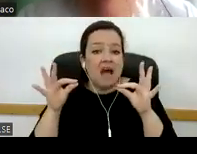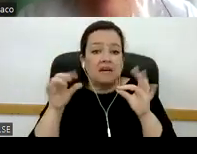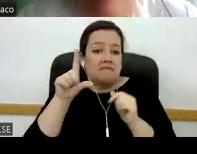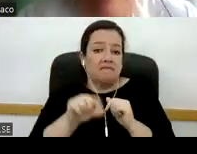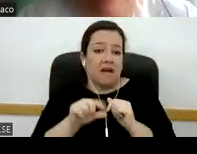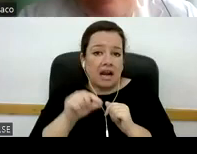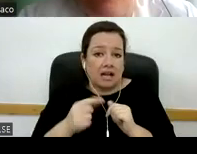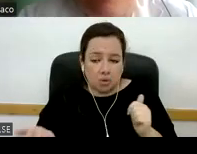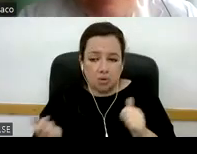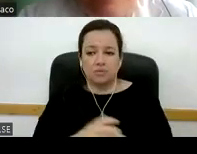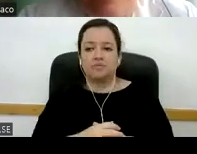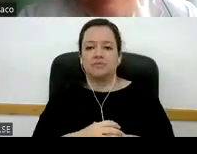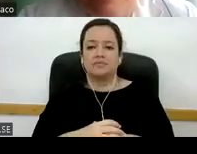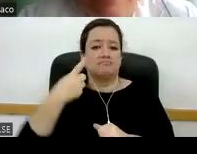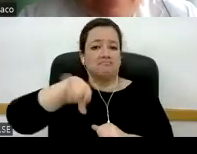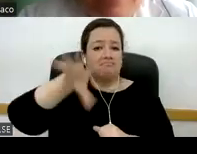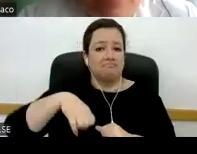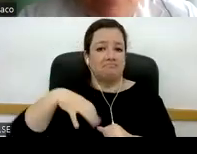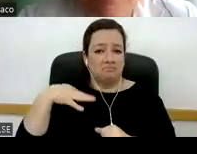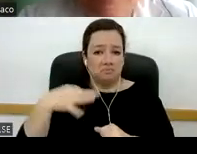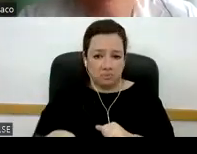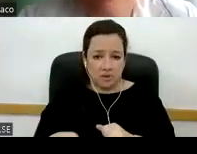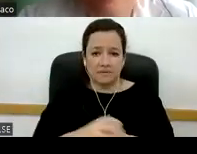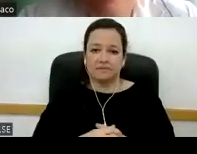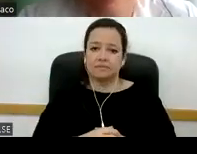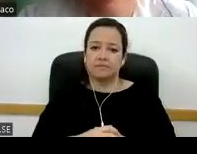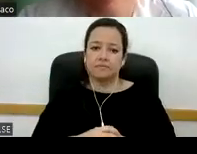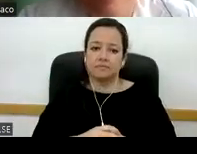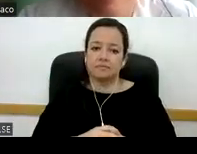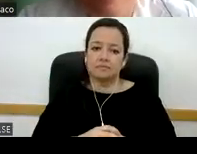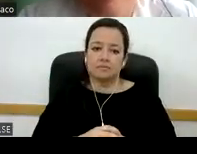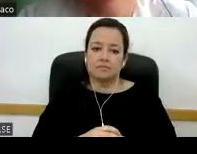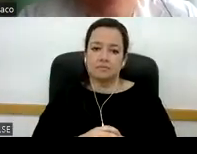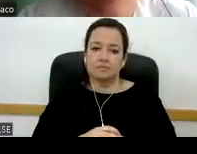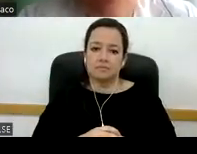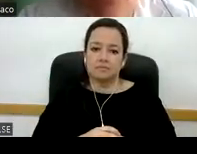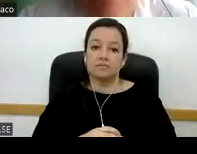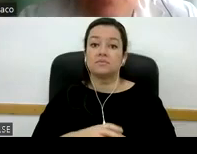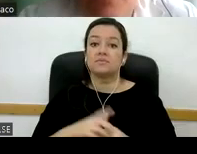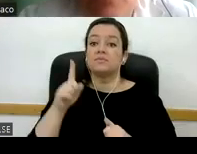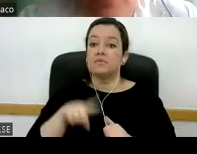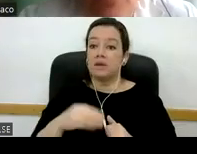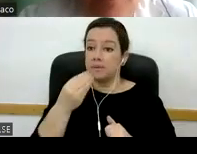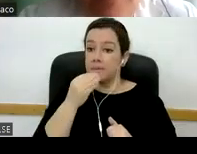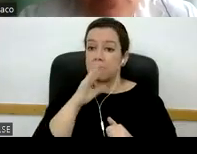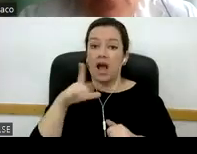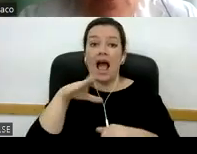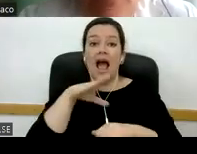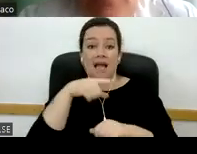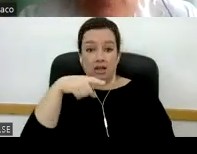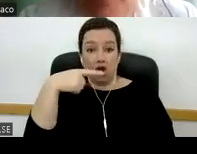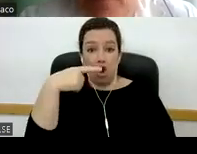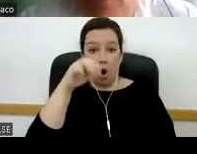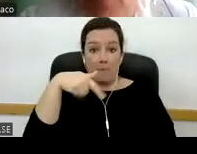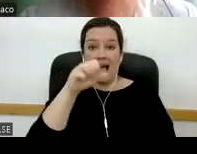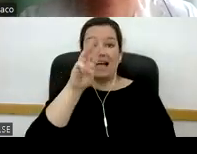asequibles a la economía de las familias. Deciros que el consumo adecuado de ácidos grasos omega 3 comporta